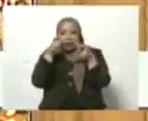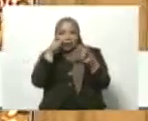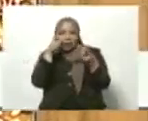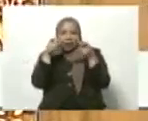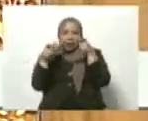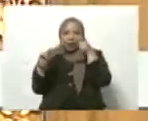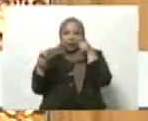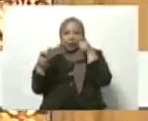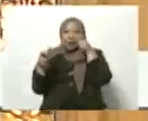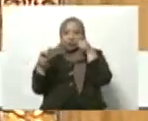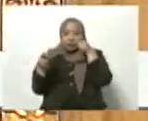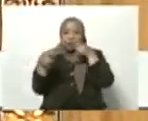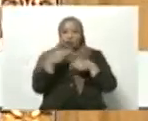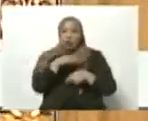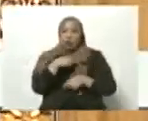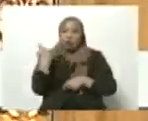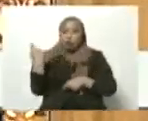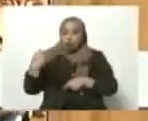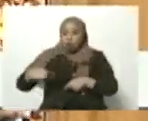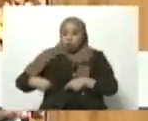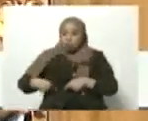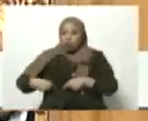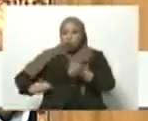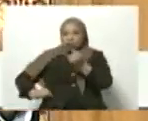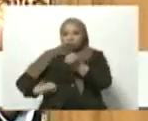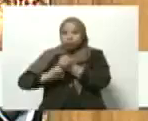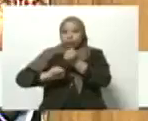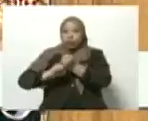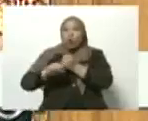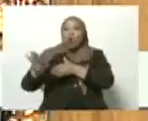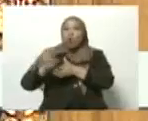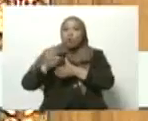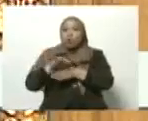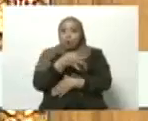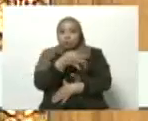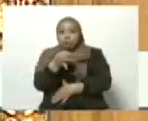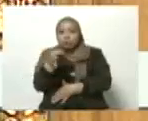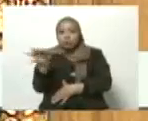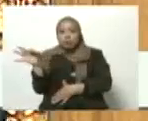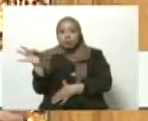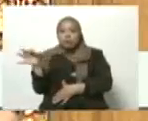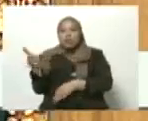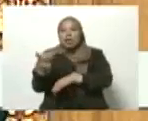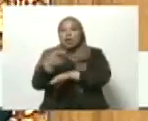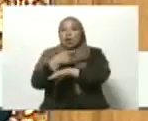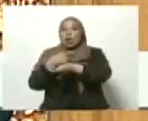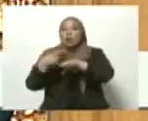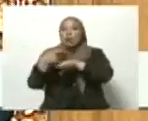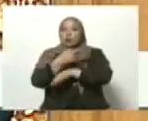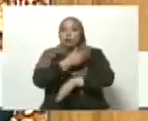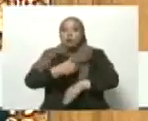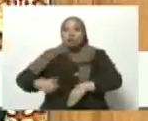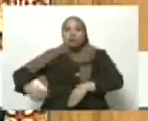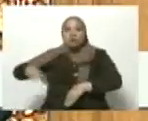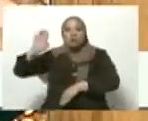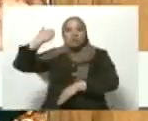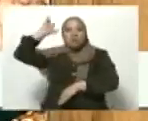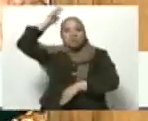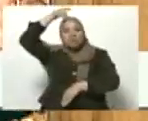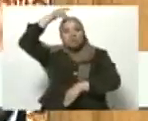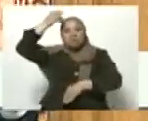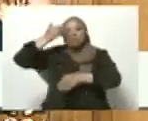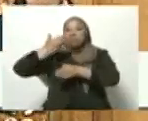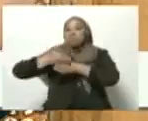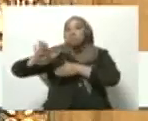países europeos, Rusia estaba ahí metido. Todo estaba funcionando. Llegó el gobierno de Trump y lo desconoció y lo rompió. Yo no me